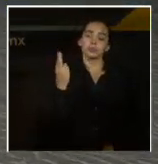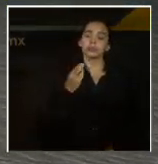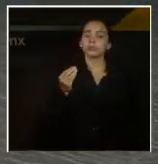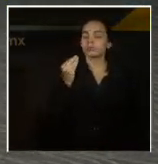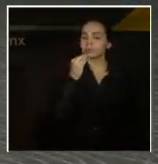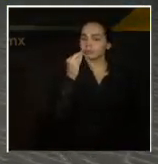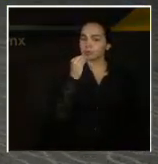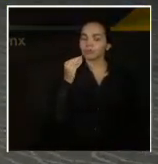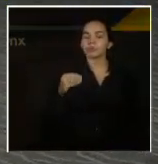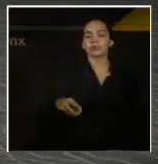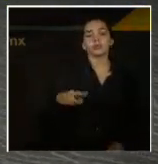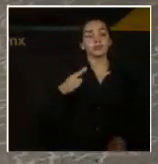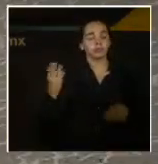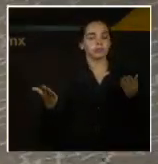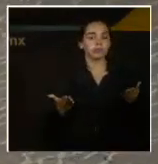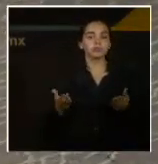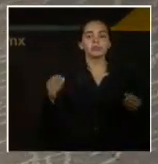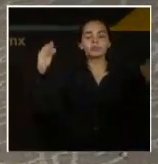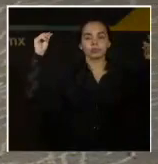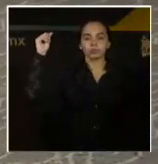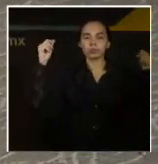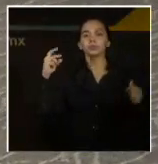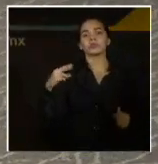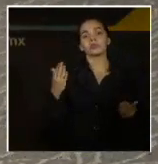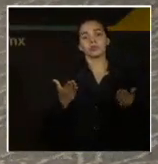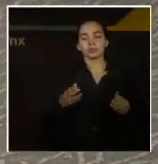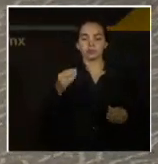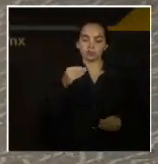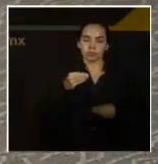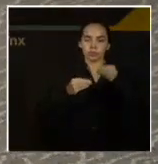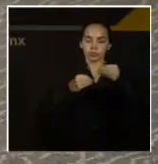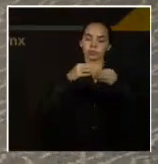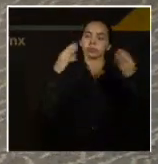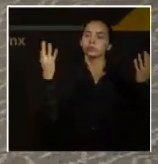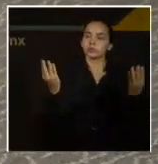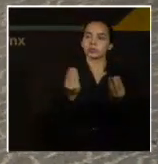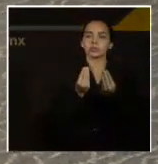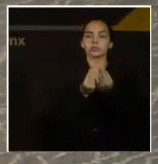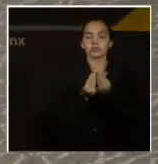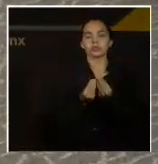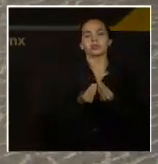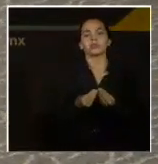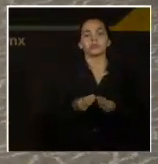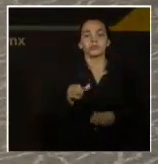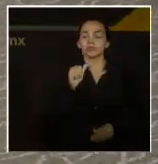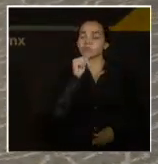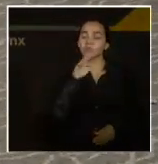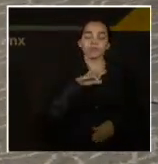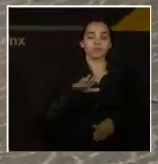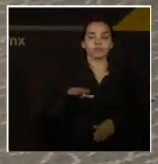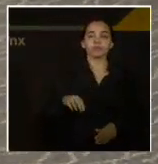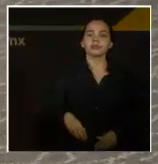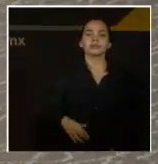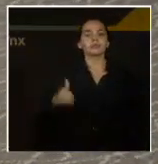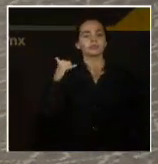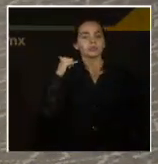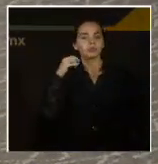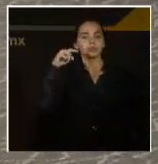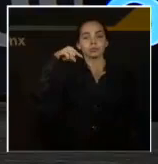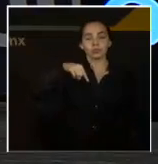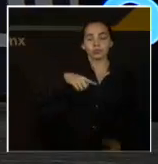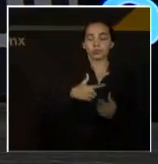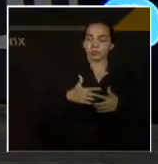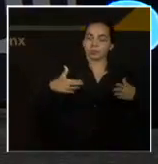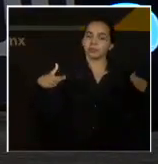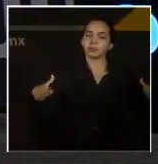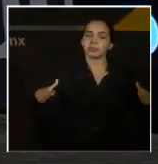de nuestro folclor, de lo que hemos construido juntos. Como nunca en la historia, Yucatán hoy tiene una